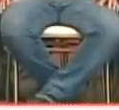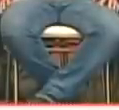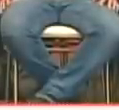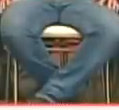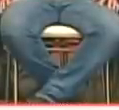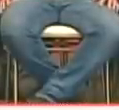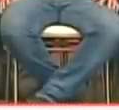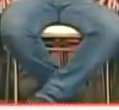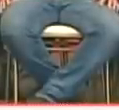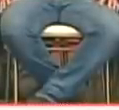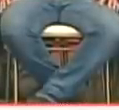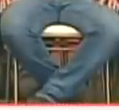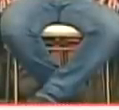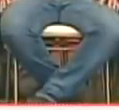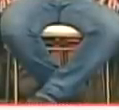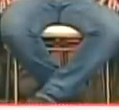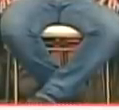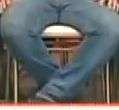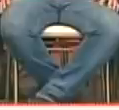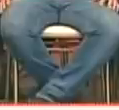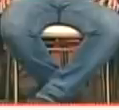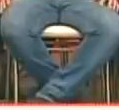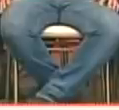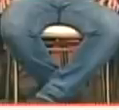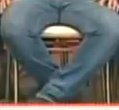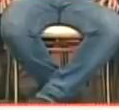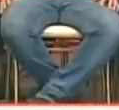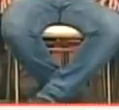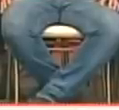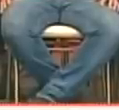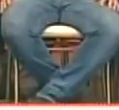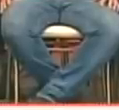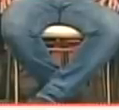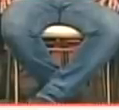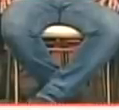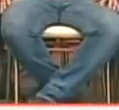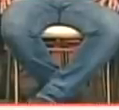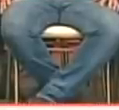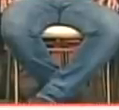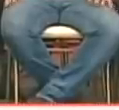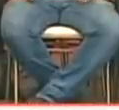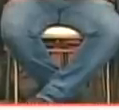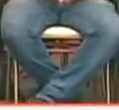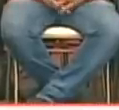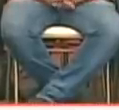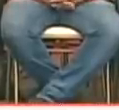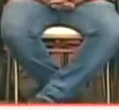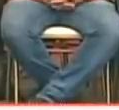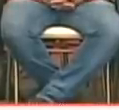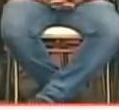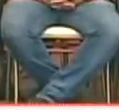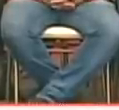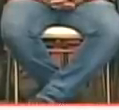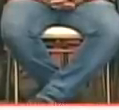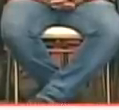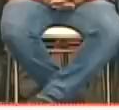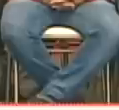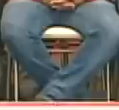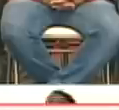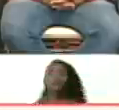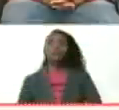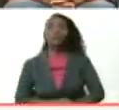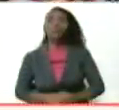Muy buenas tardes a todos y a todas. Buenas tardes a los venezolanos y a las venezolanas. Aquí estamos en la rueda